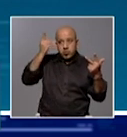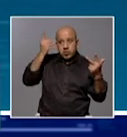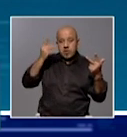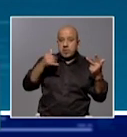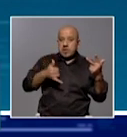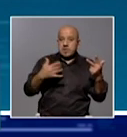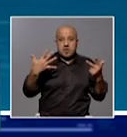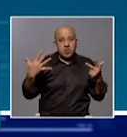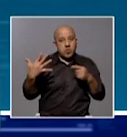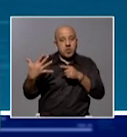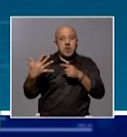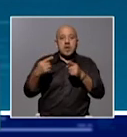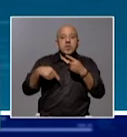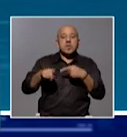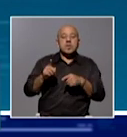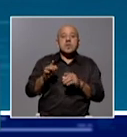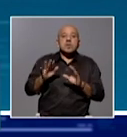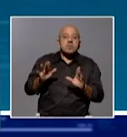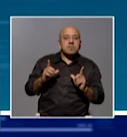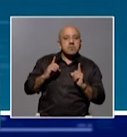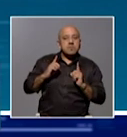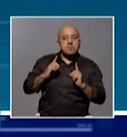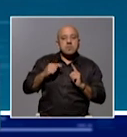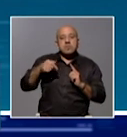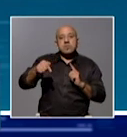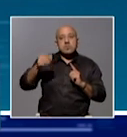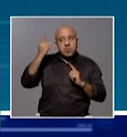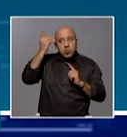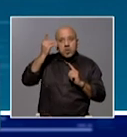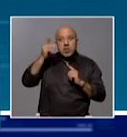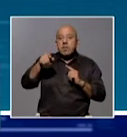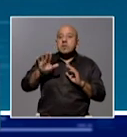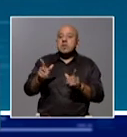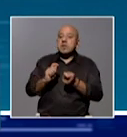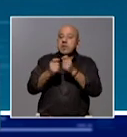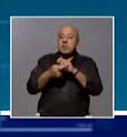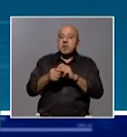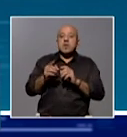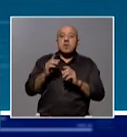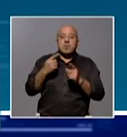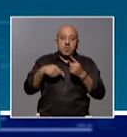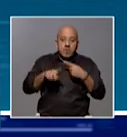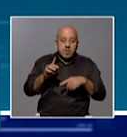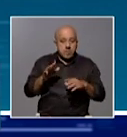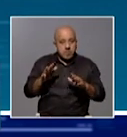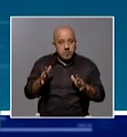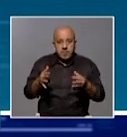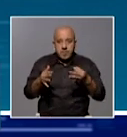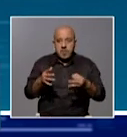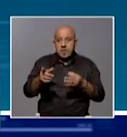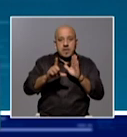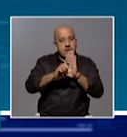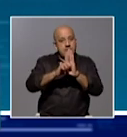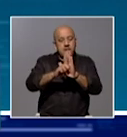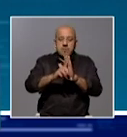tiene cinco y entonces vamos a ver si la cámara baja no hace alguna modificación pero lo cierto es que bueno es que la ley